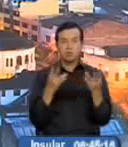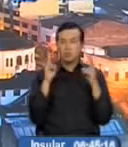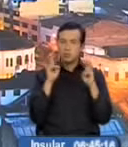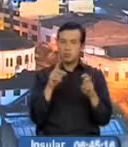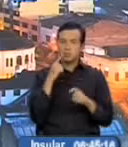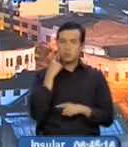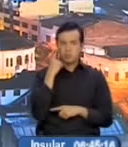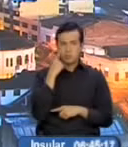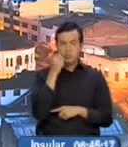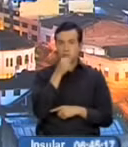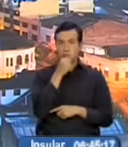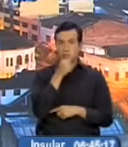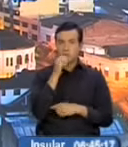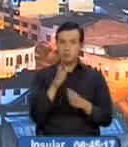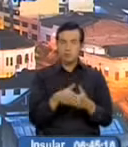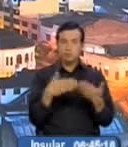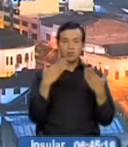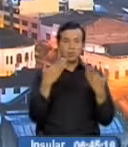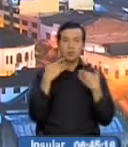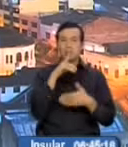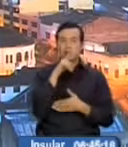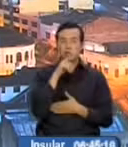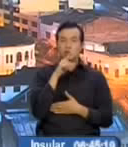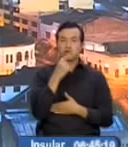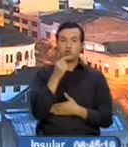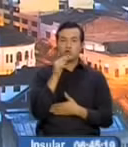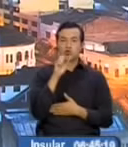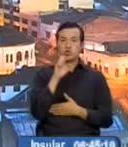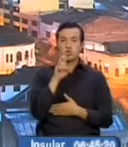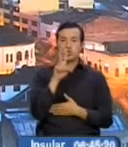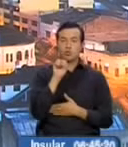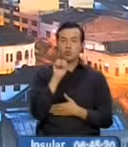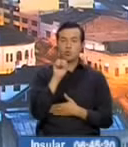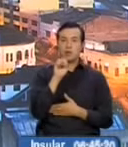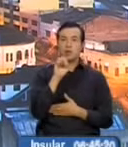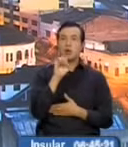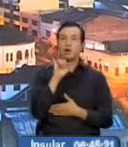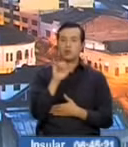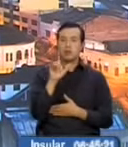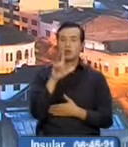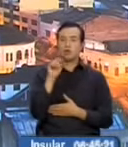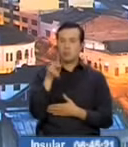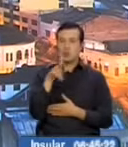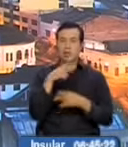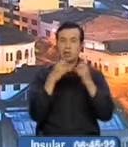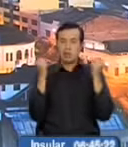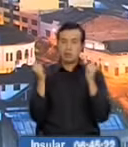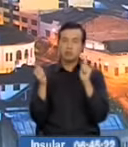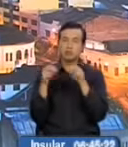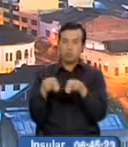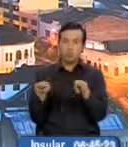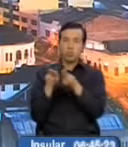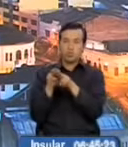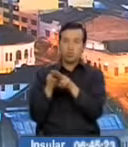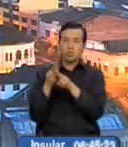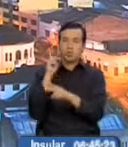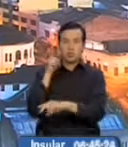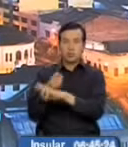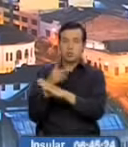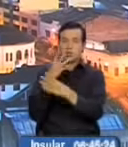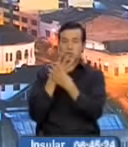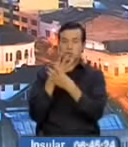una entrevista ofrecida a un diario de Guayaquil por parte de Giovanni López, ex conviviente de la cantante, quien, recordemos, fue sentenciado a 34 años